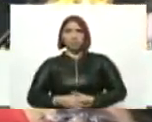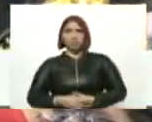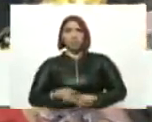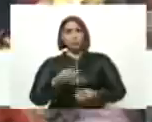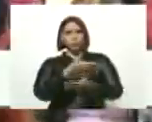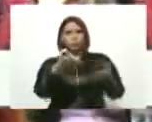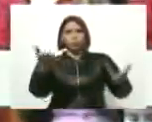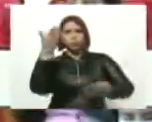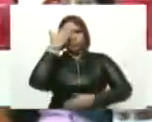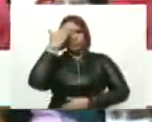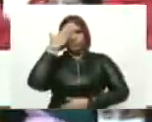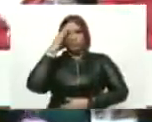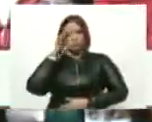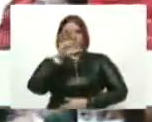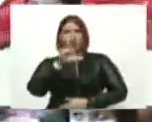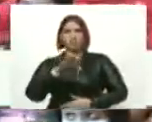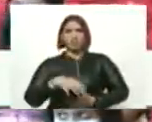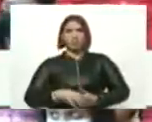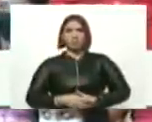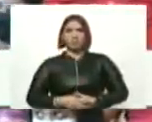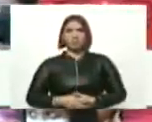Ustedes saben que esta es su patria.